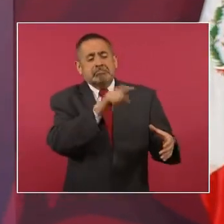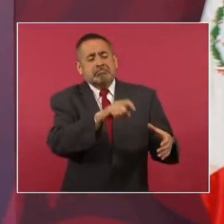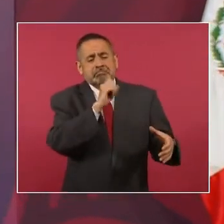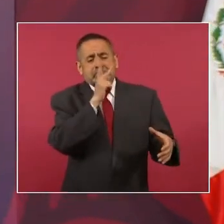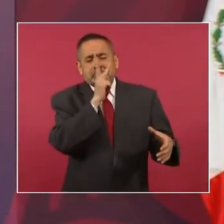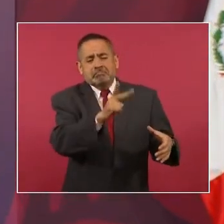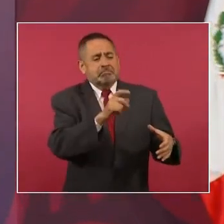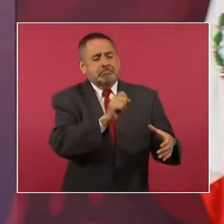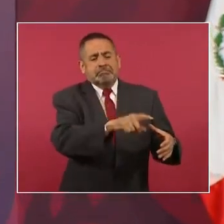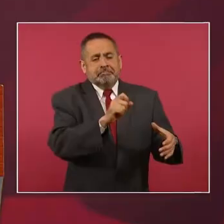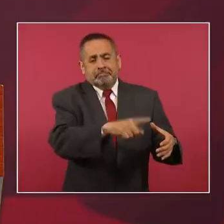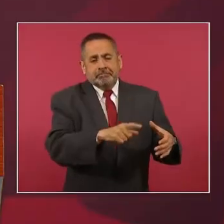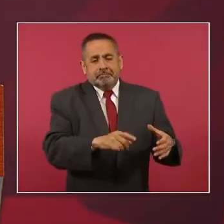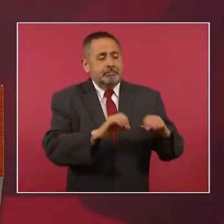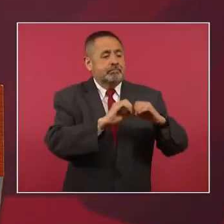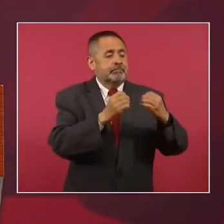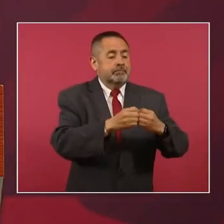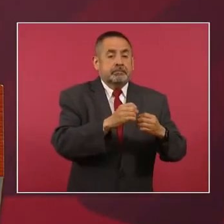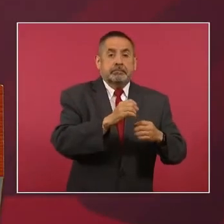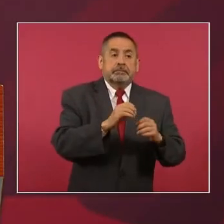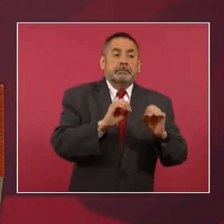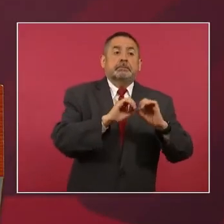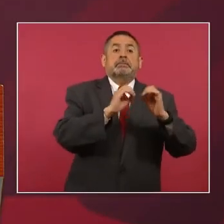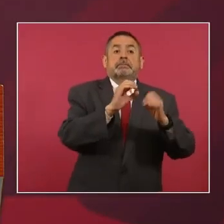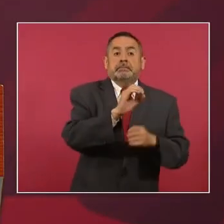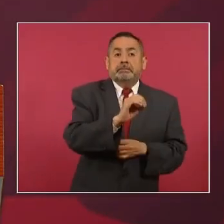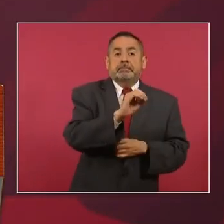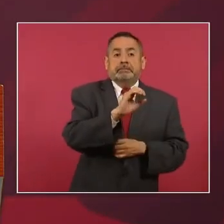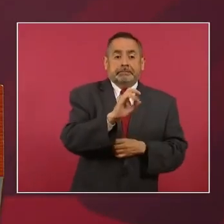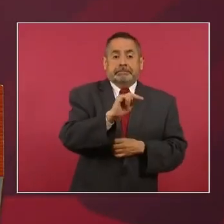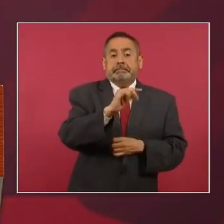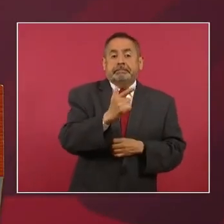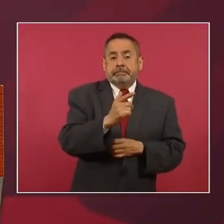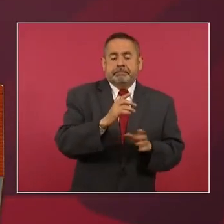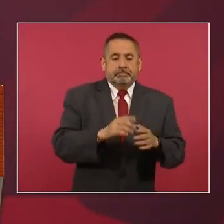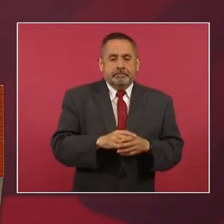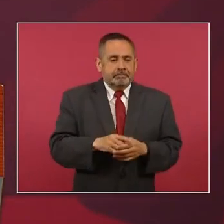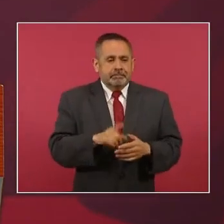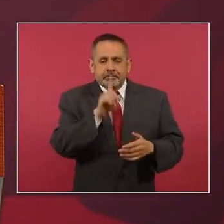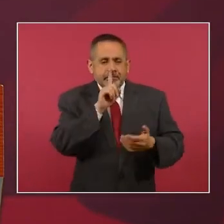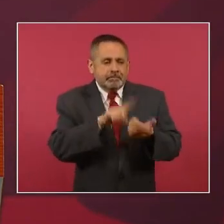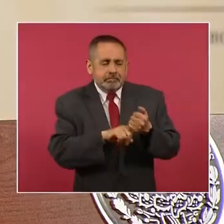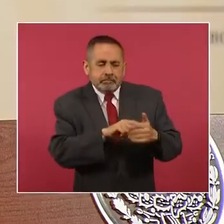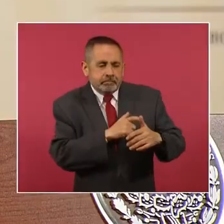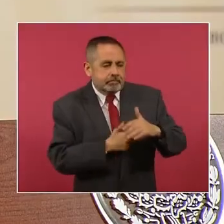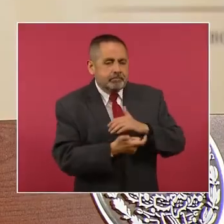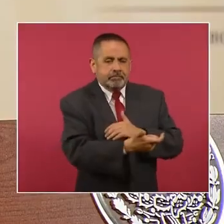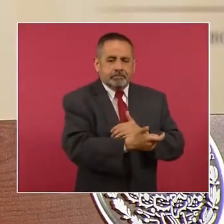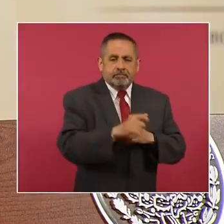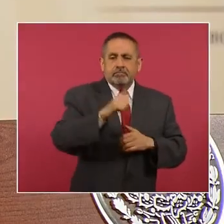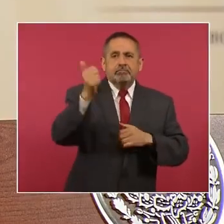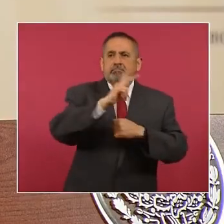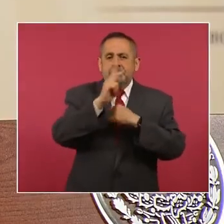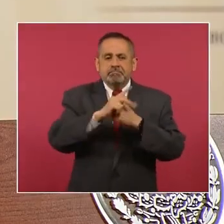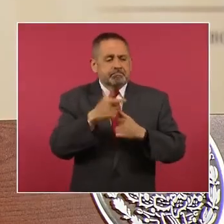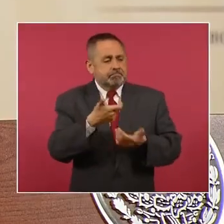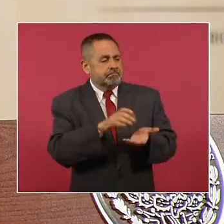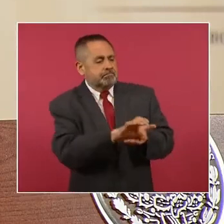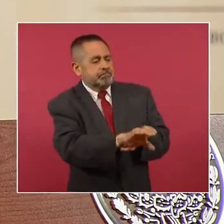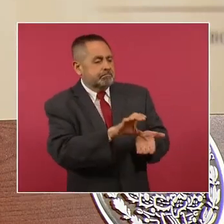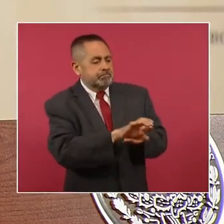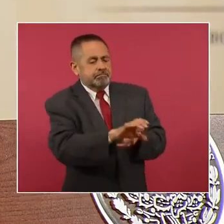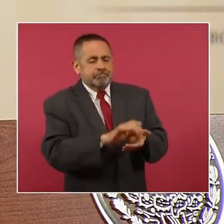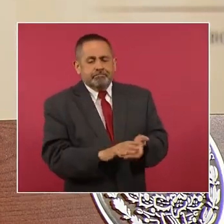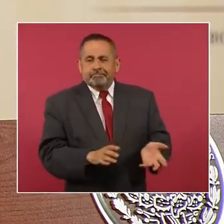las organizaciones de la sociedad civil que reciben dinero del extranjero